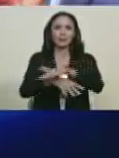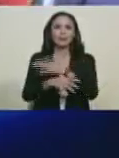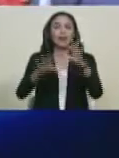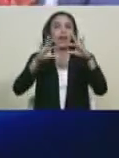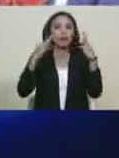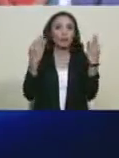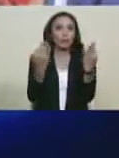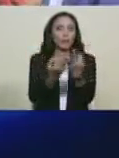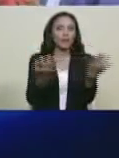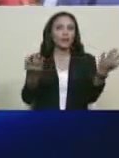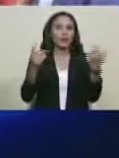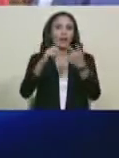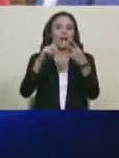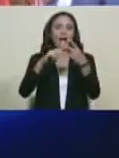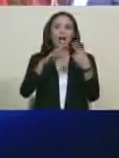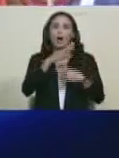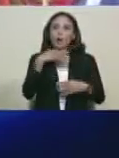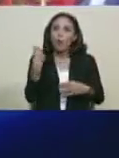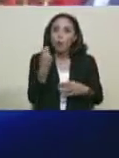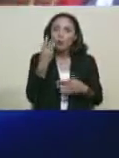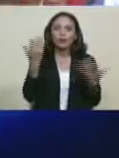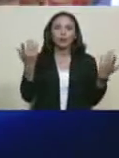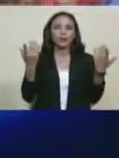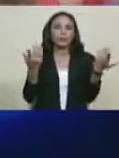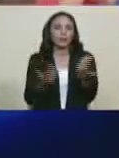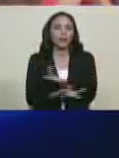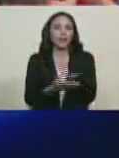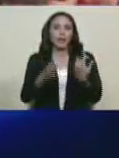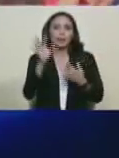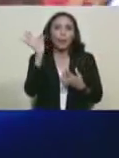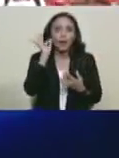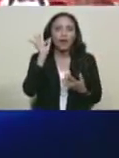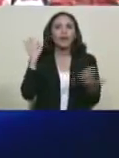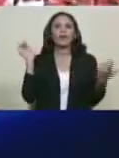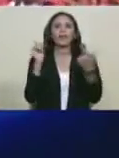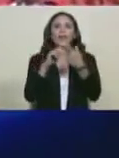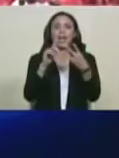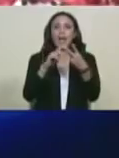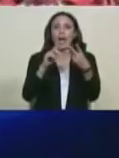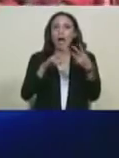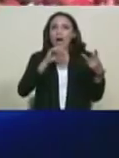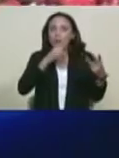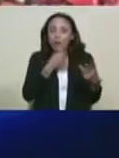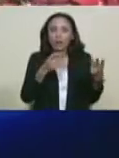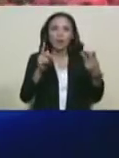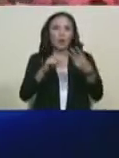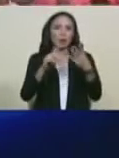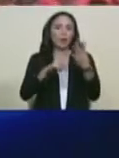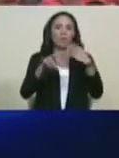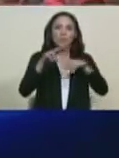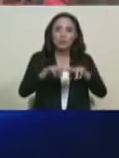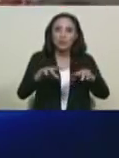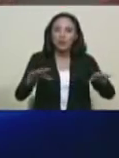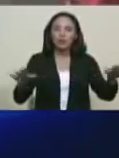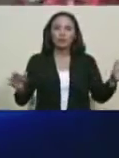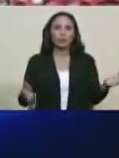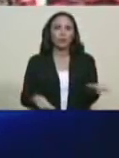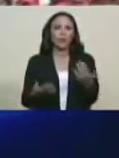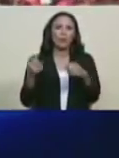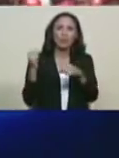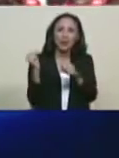la juventud las mujeres las personas de la tercera edad pensionados pensionadas los